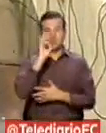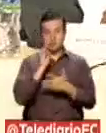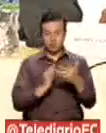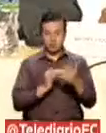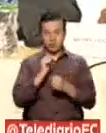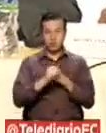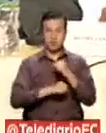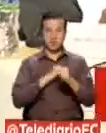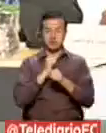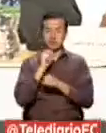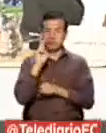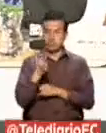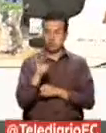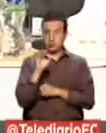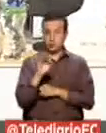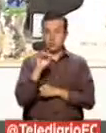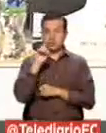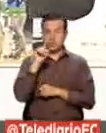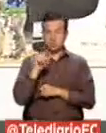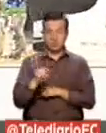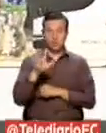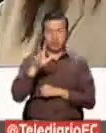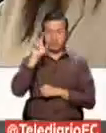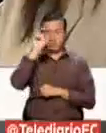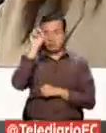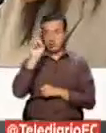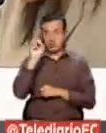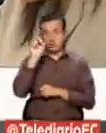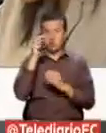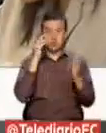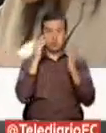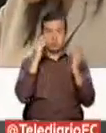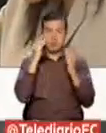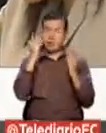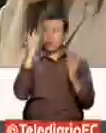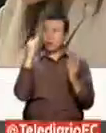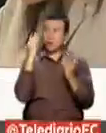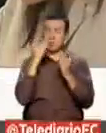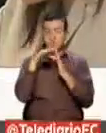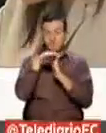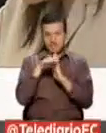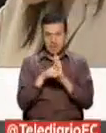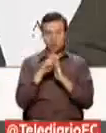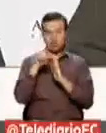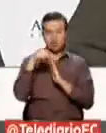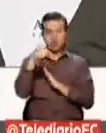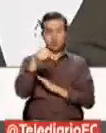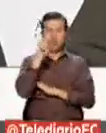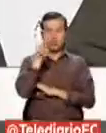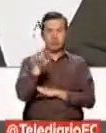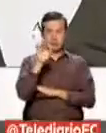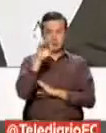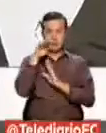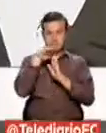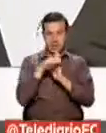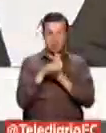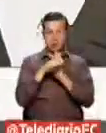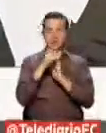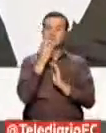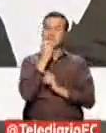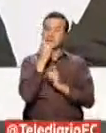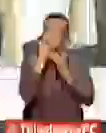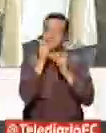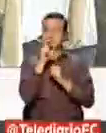2019 tiene una reducción del 1.3% en comparación con la proforma vigente. Apegándose a las políticas de austeridad del régimen, esta asciende